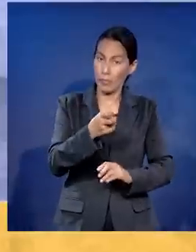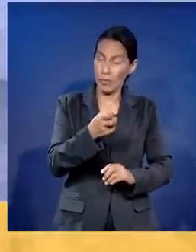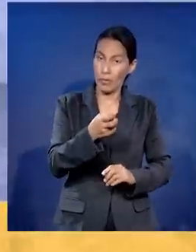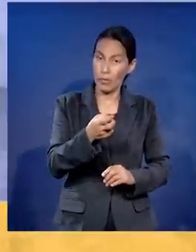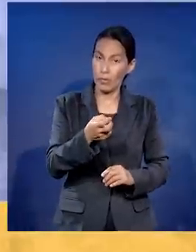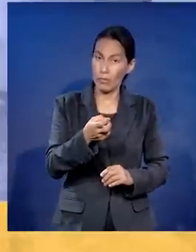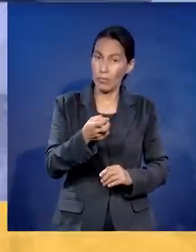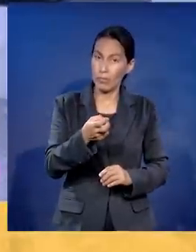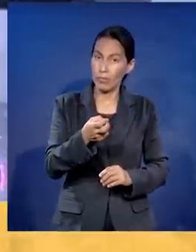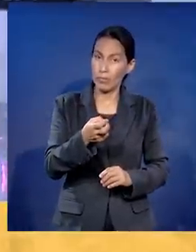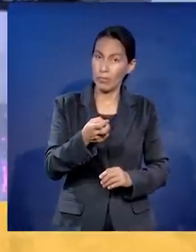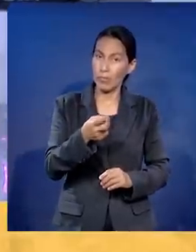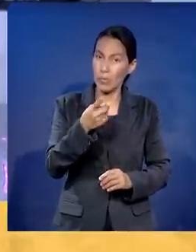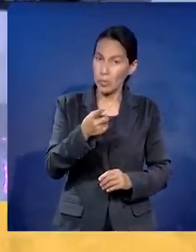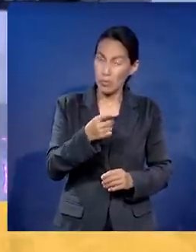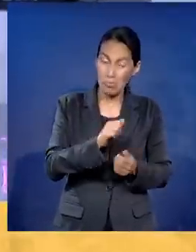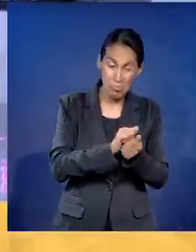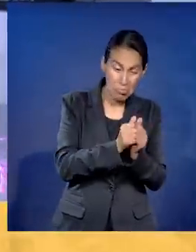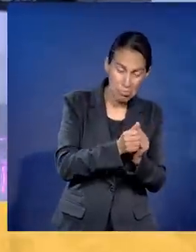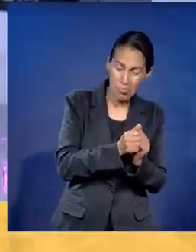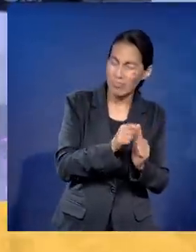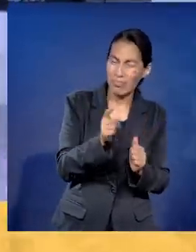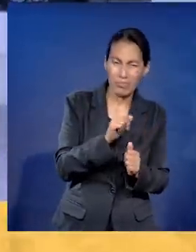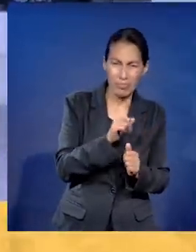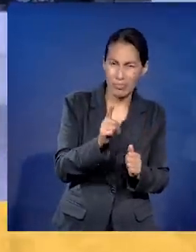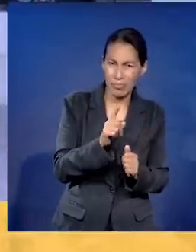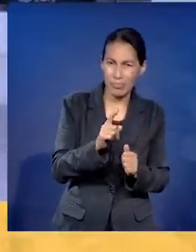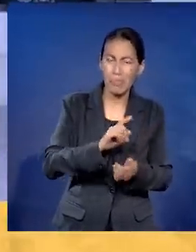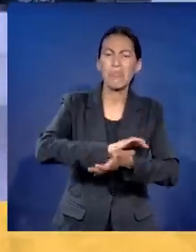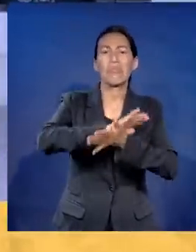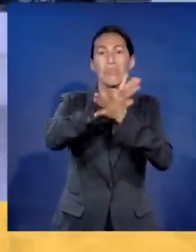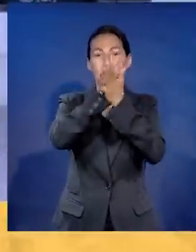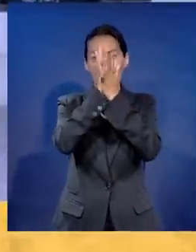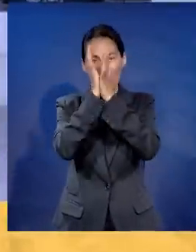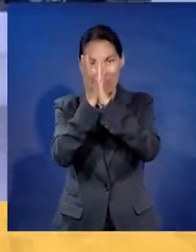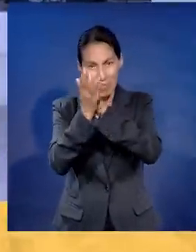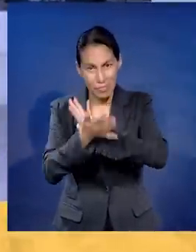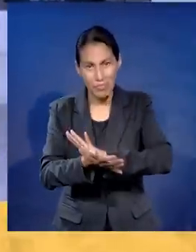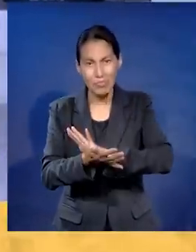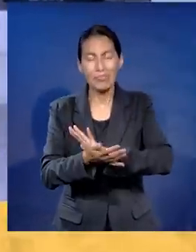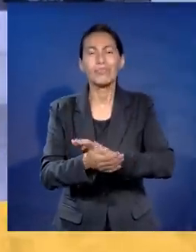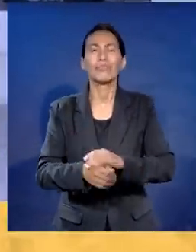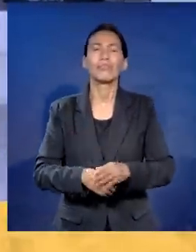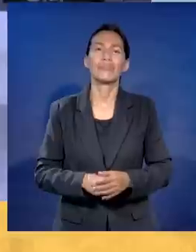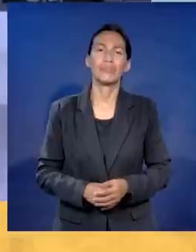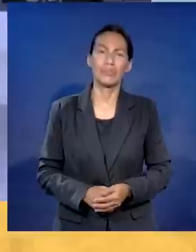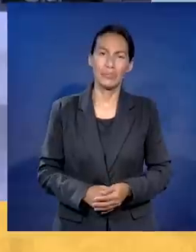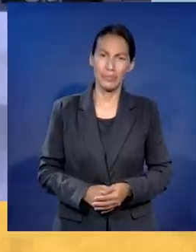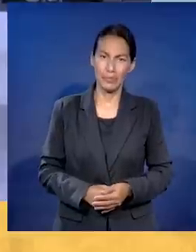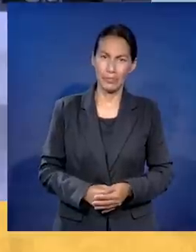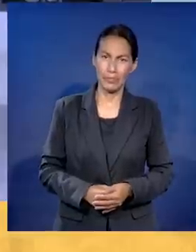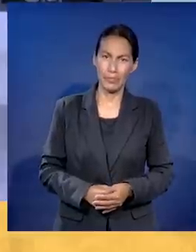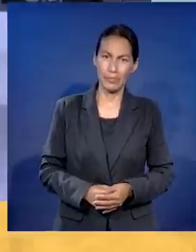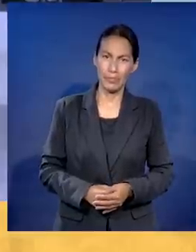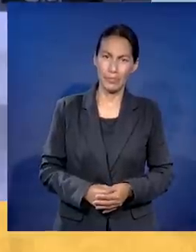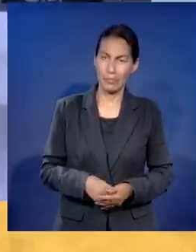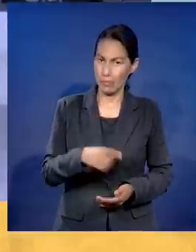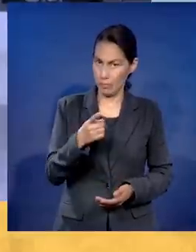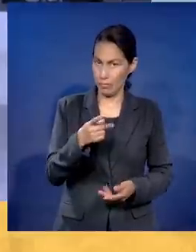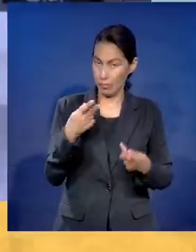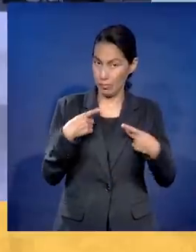para que entonces no seas solamente un convencido sino que pueda ser